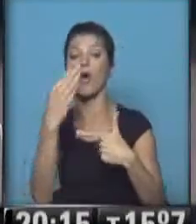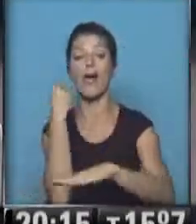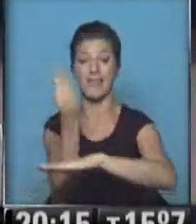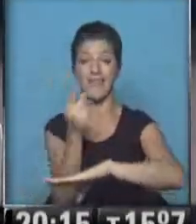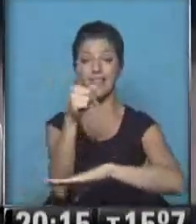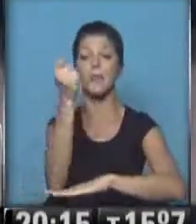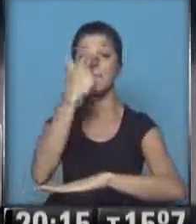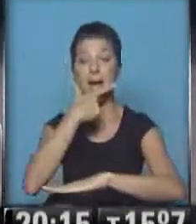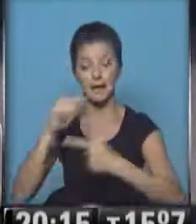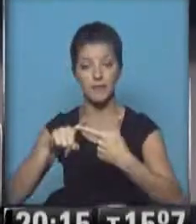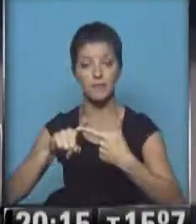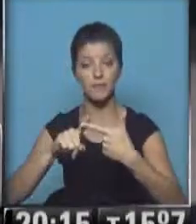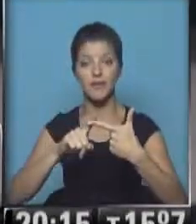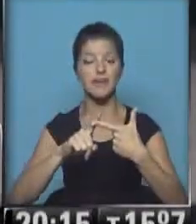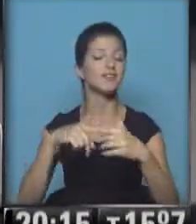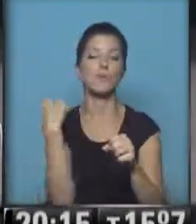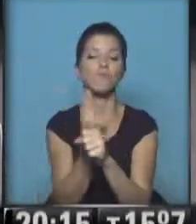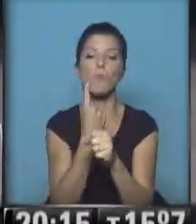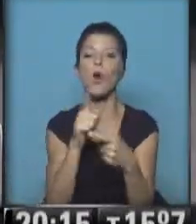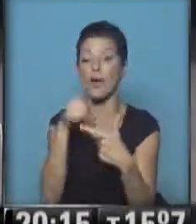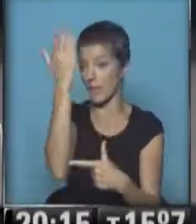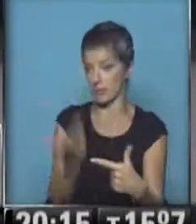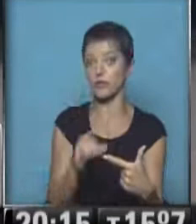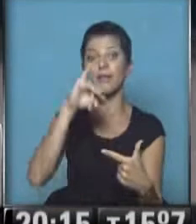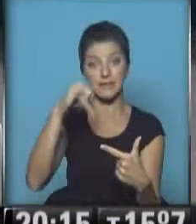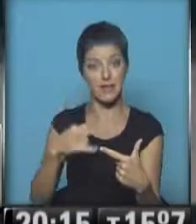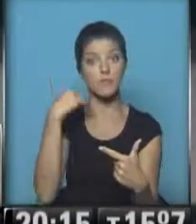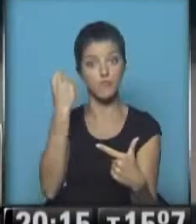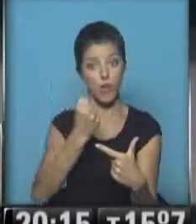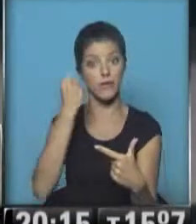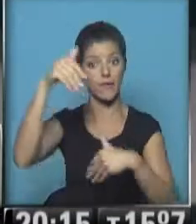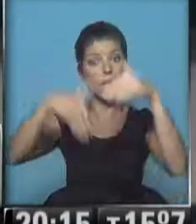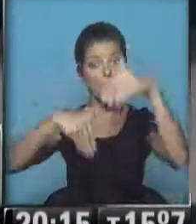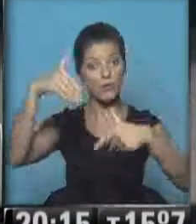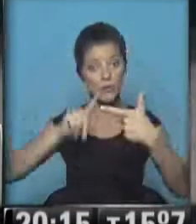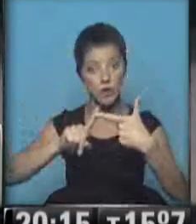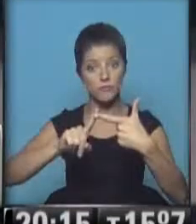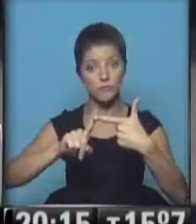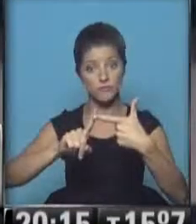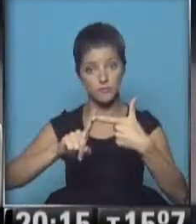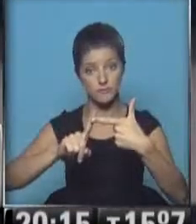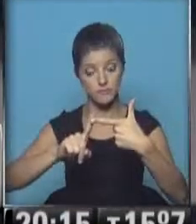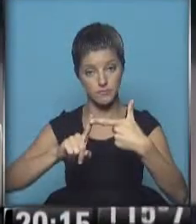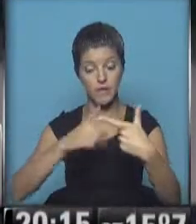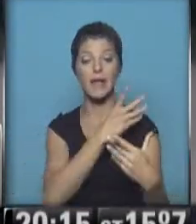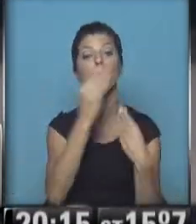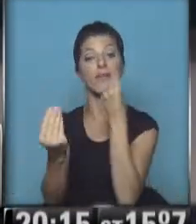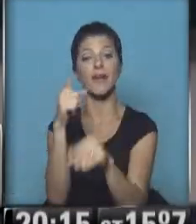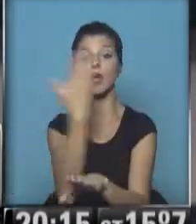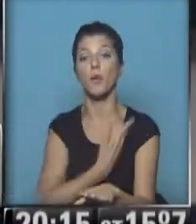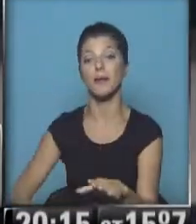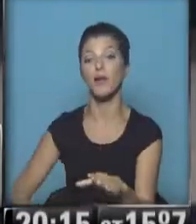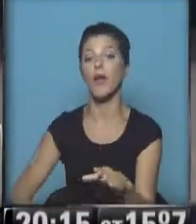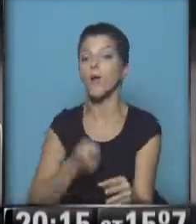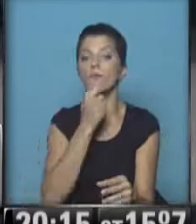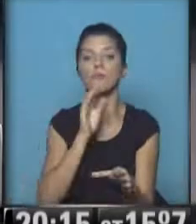consigue insertar pese a que su figura si tiene peso electoral la candidata a gobernadora no consigue inserción